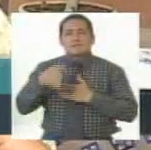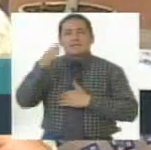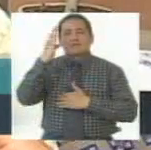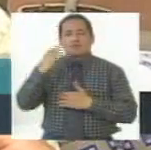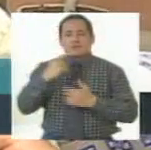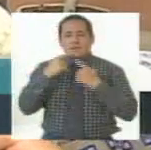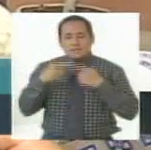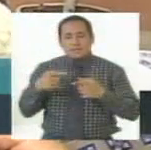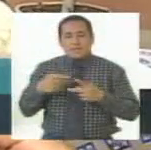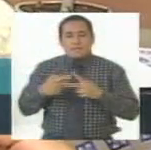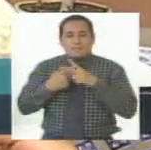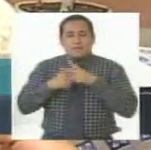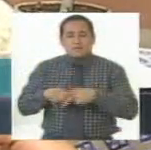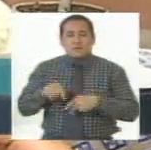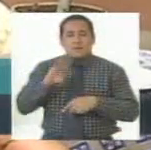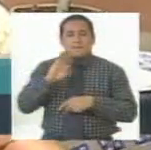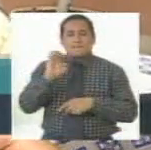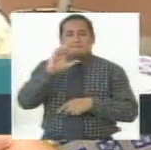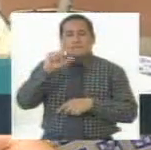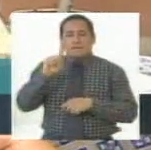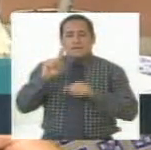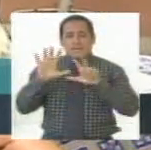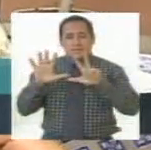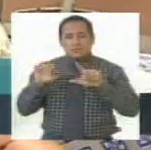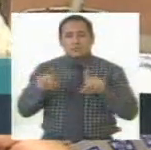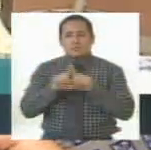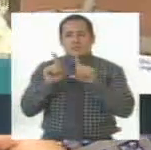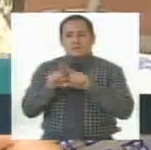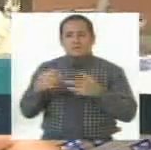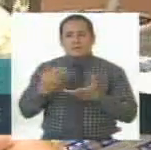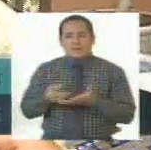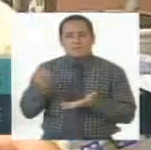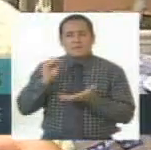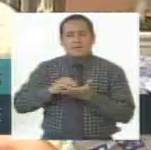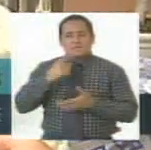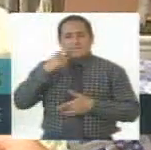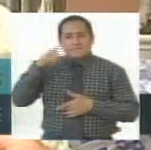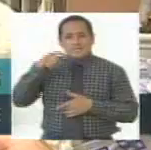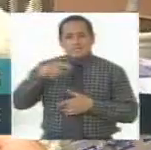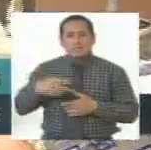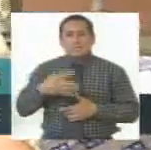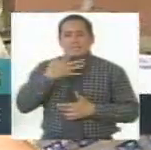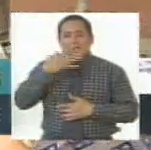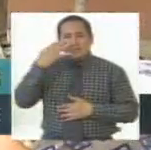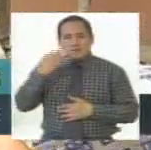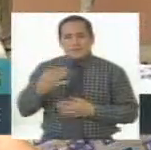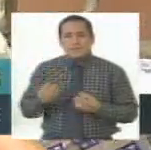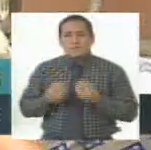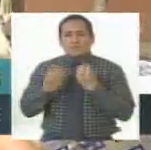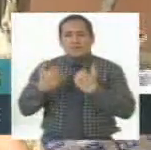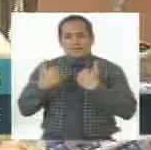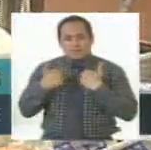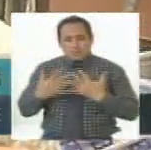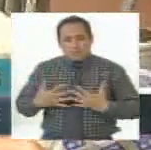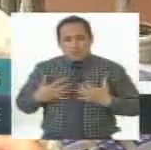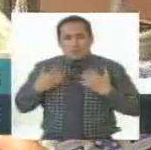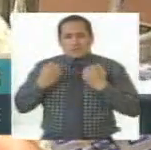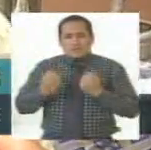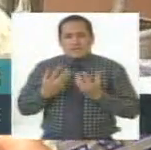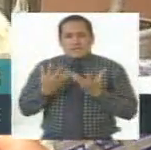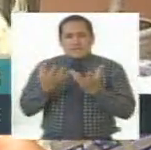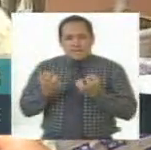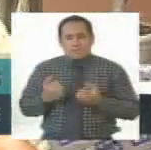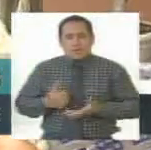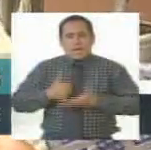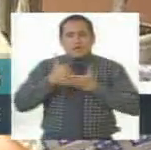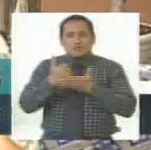nació programa nacional bec 18 y a nosotros los que más necesitamos a los que realmente porque tenemos ese potencial tenemos esas ganas de querer